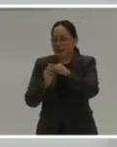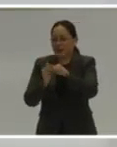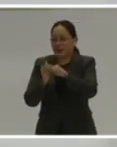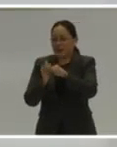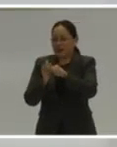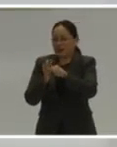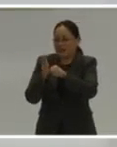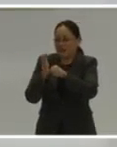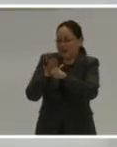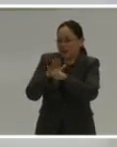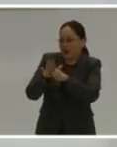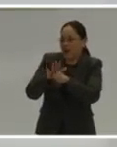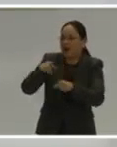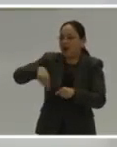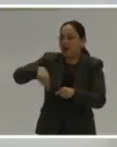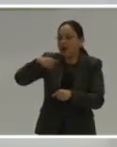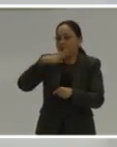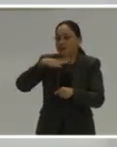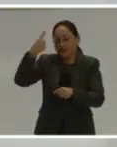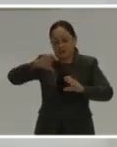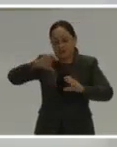la comunidad.